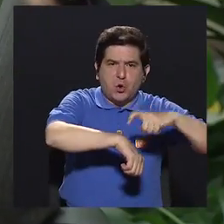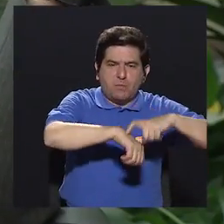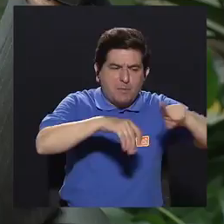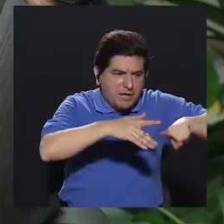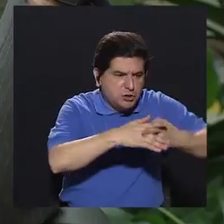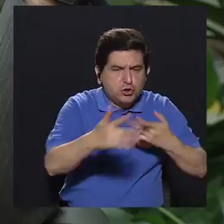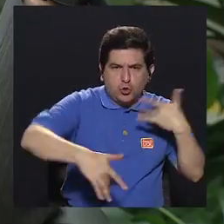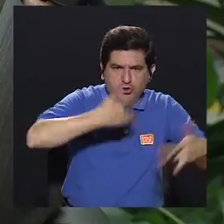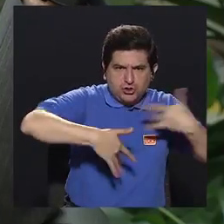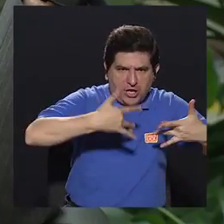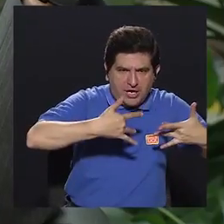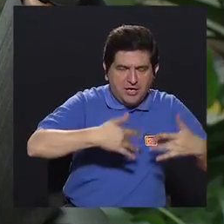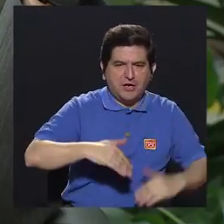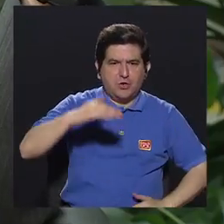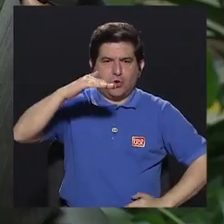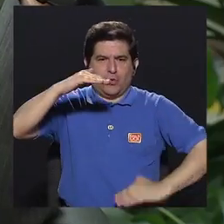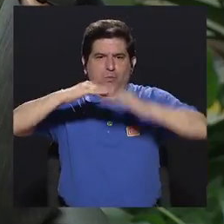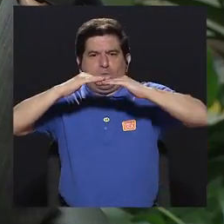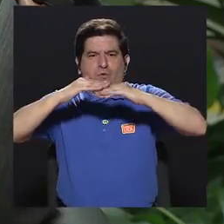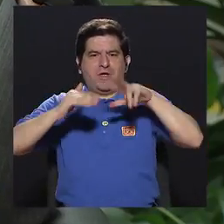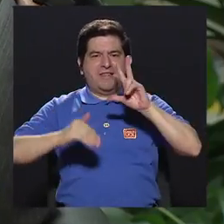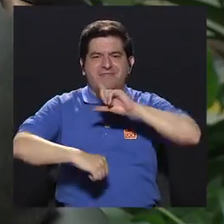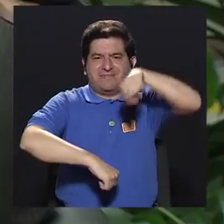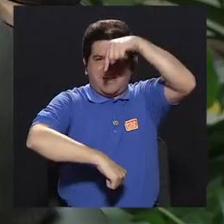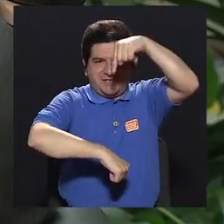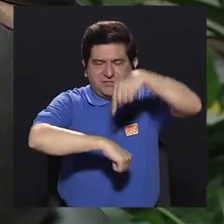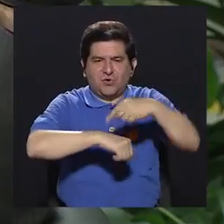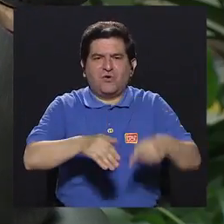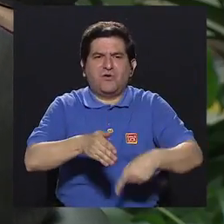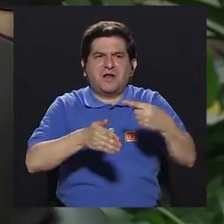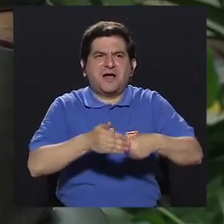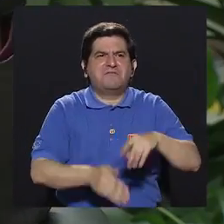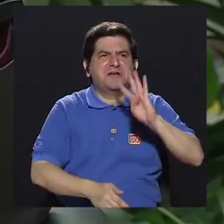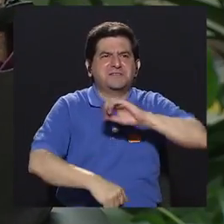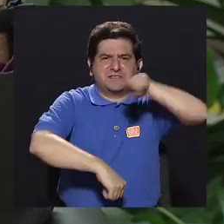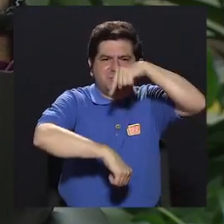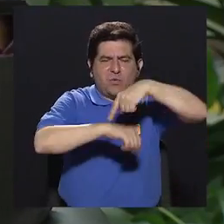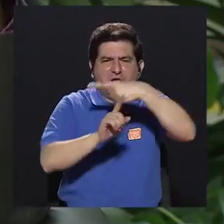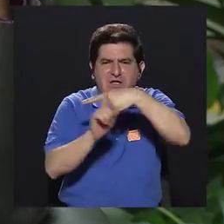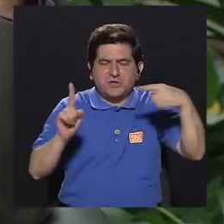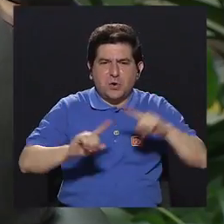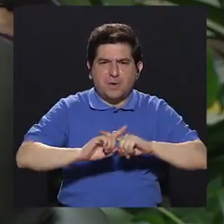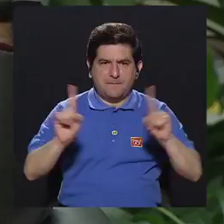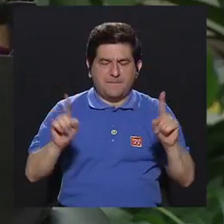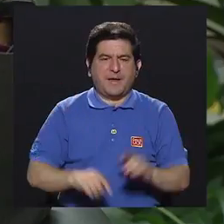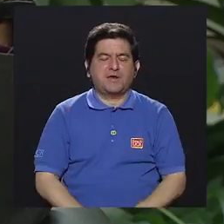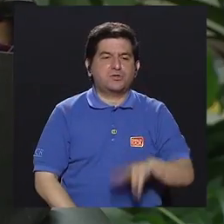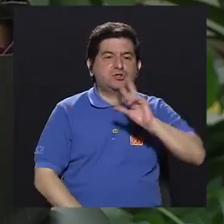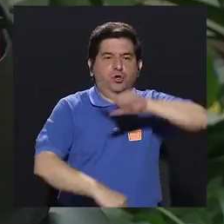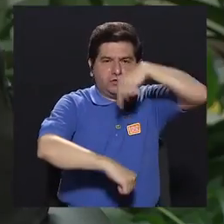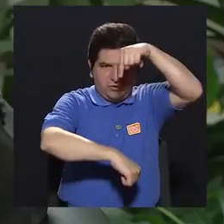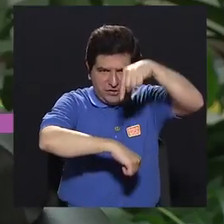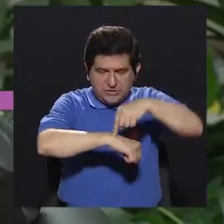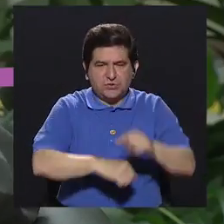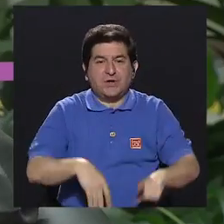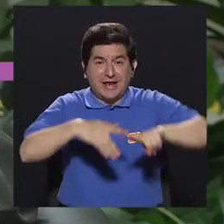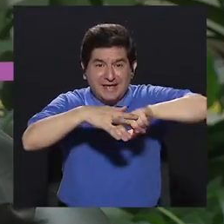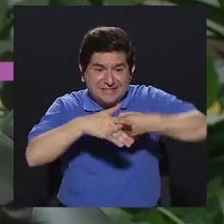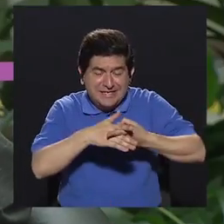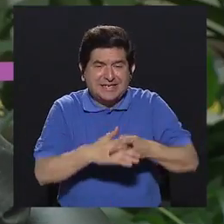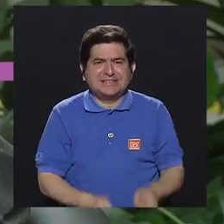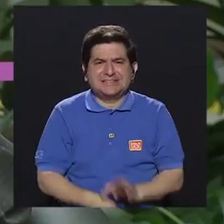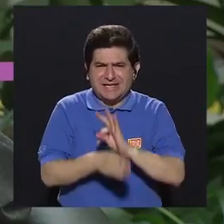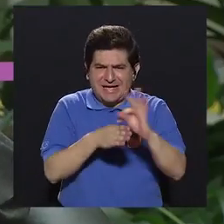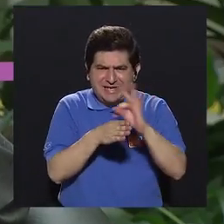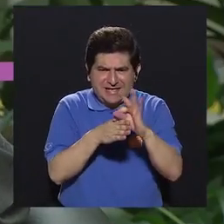momento en que comienzan los síntomas, y máximo 3 horas, a veces 4 horas y media, pero lo que se recomienda son 3 horas para comenzar